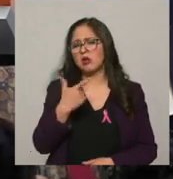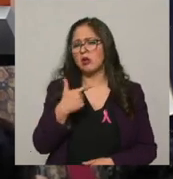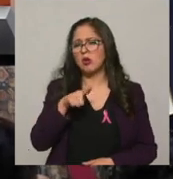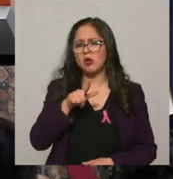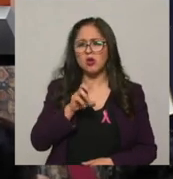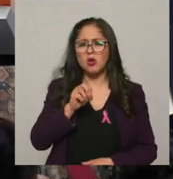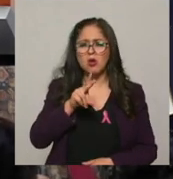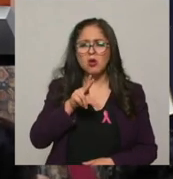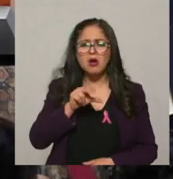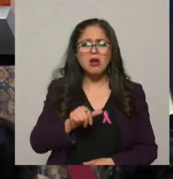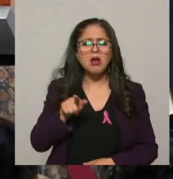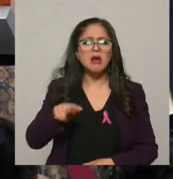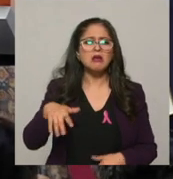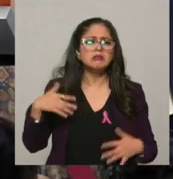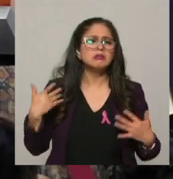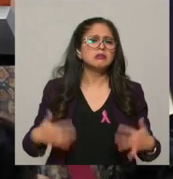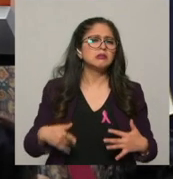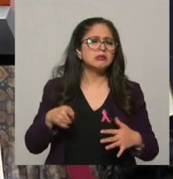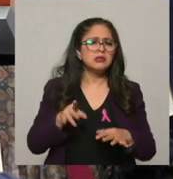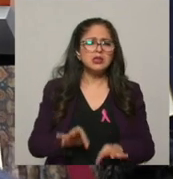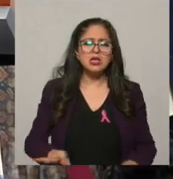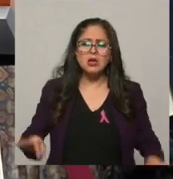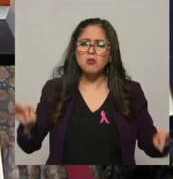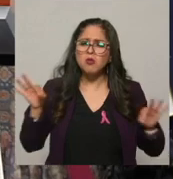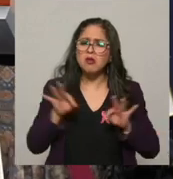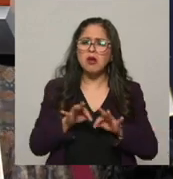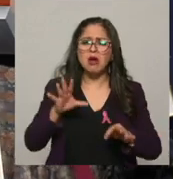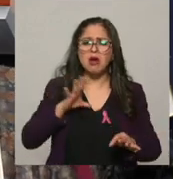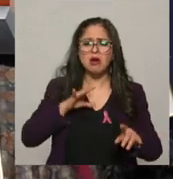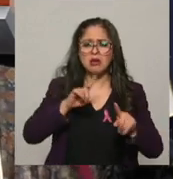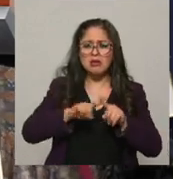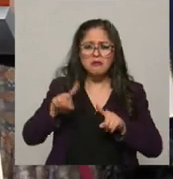platicar con ella, trae una agenda, trae un empuje.